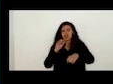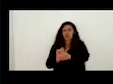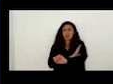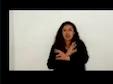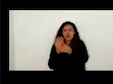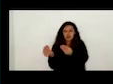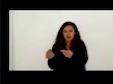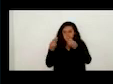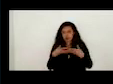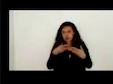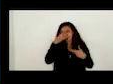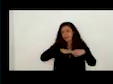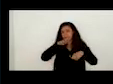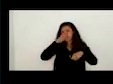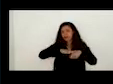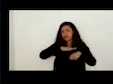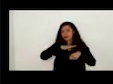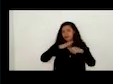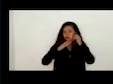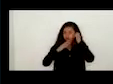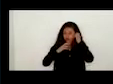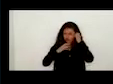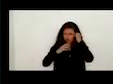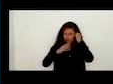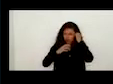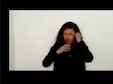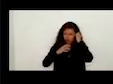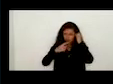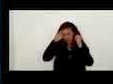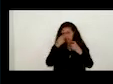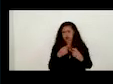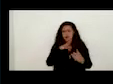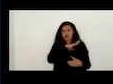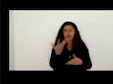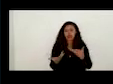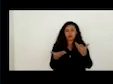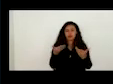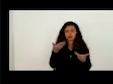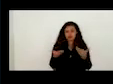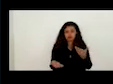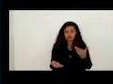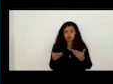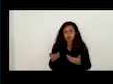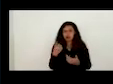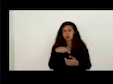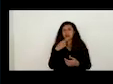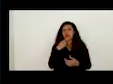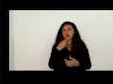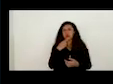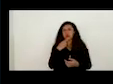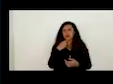todo, también para mantener un equilibrio general y utilizarlas como una